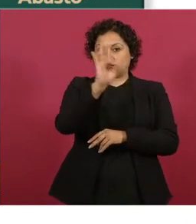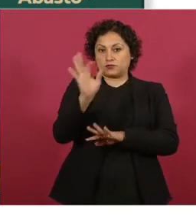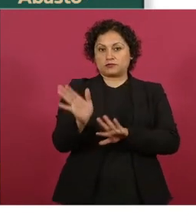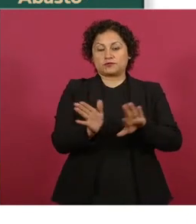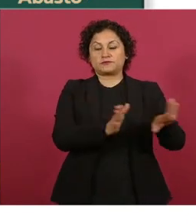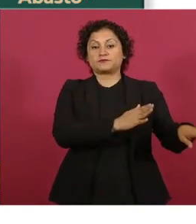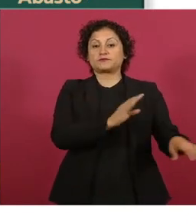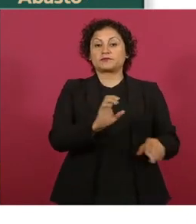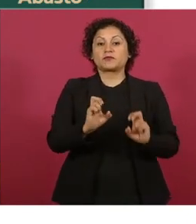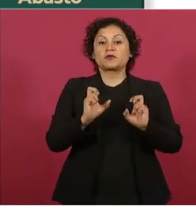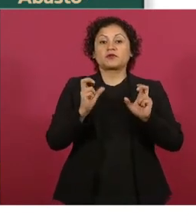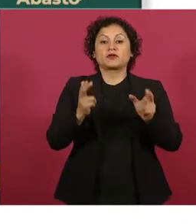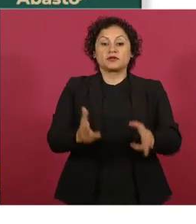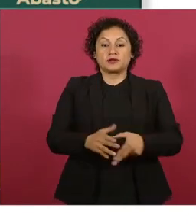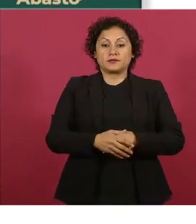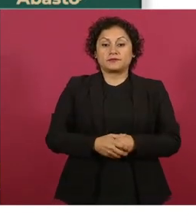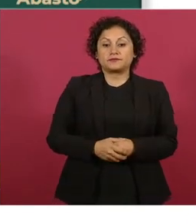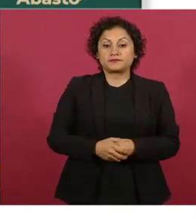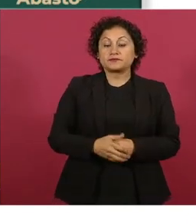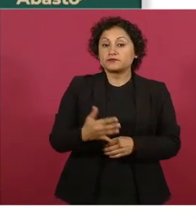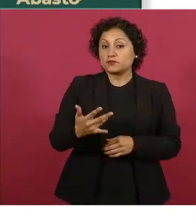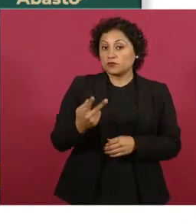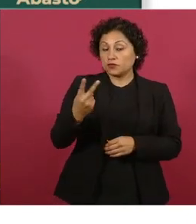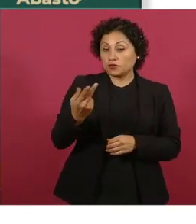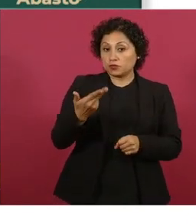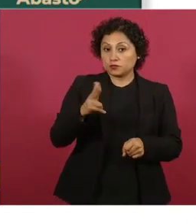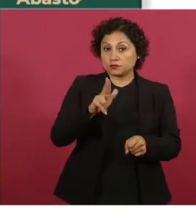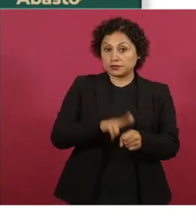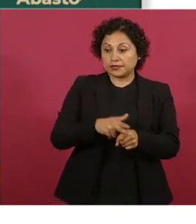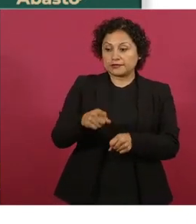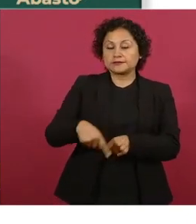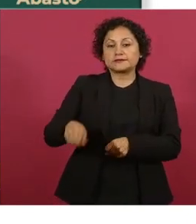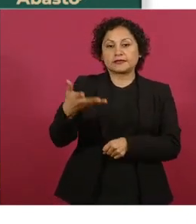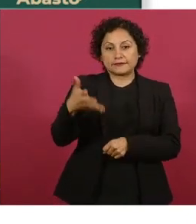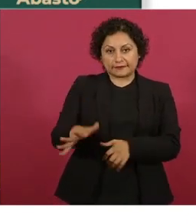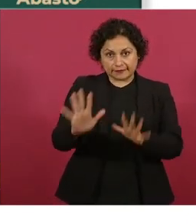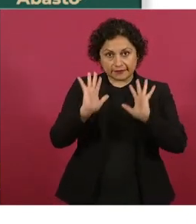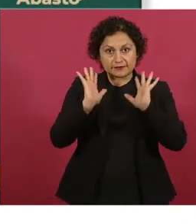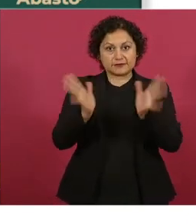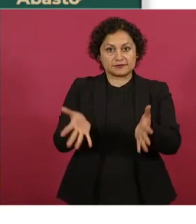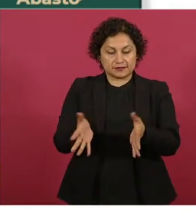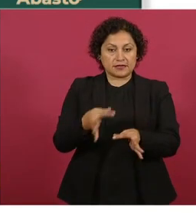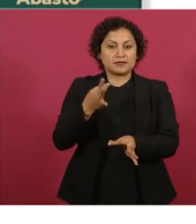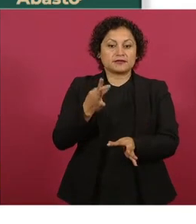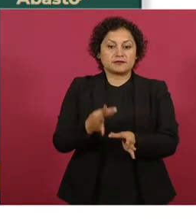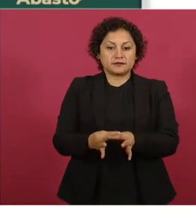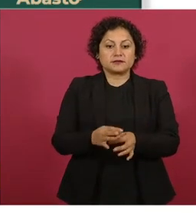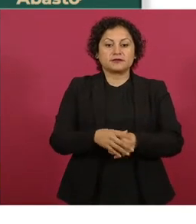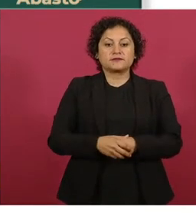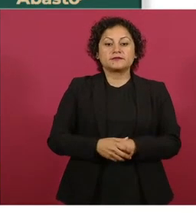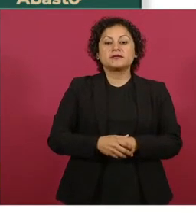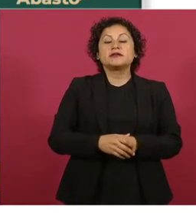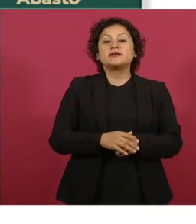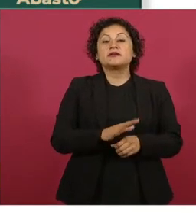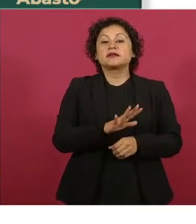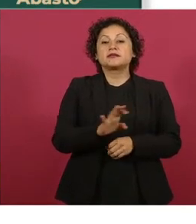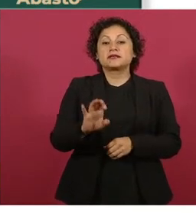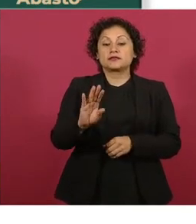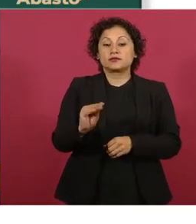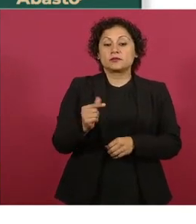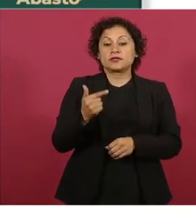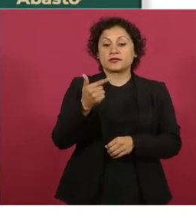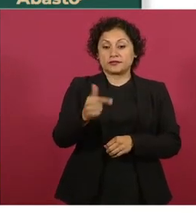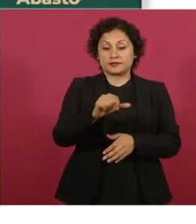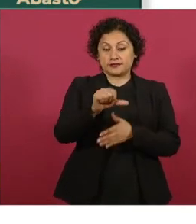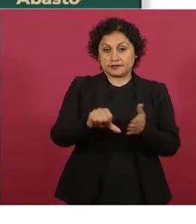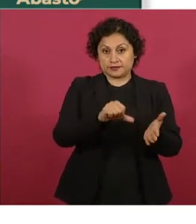Chiapas, el SAI opera en 10 de 52 hospitales y en 597 de 1.241 centros de salud. Se